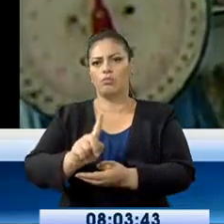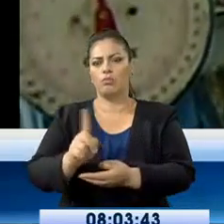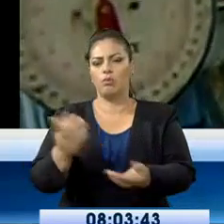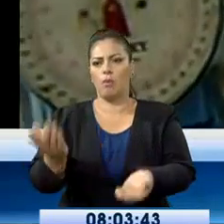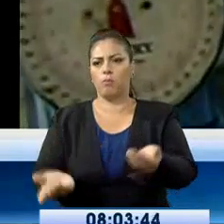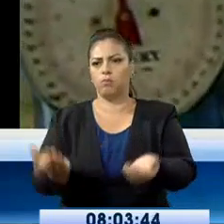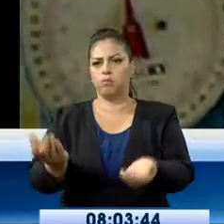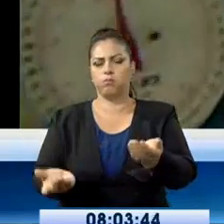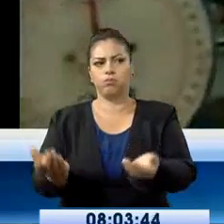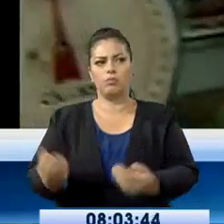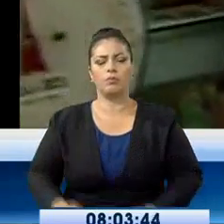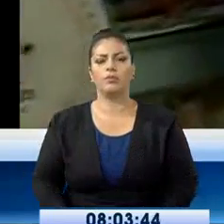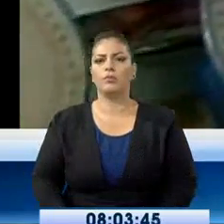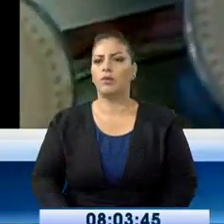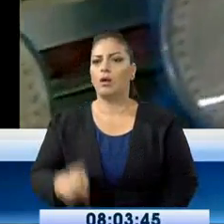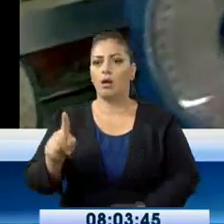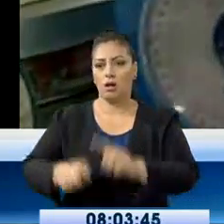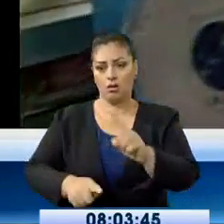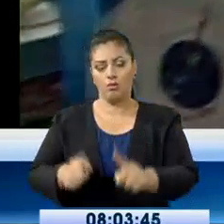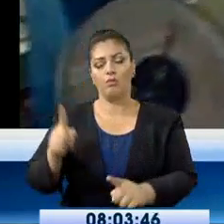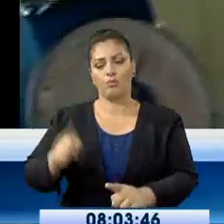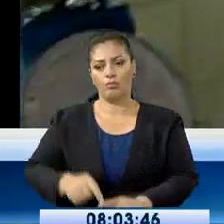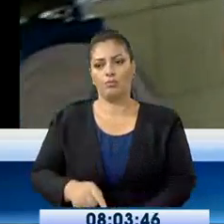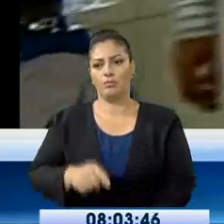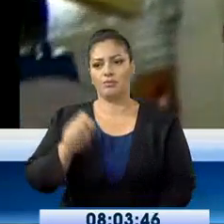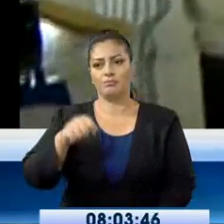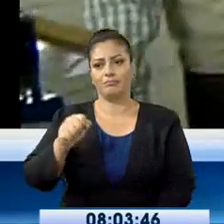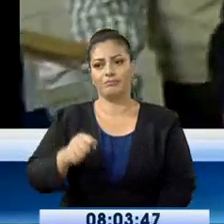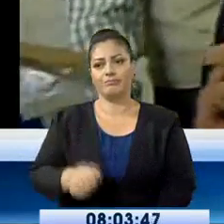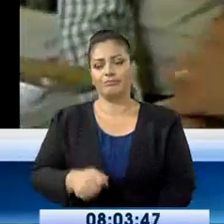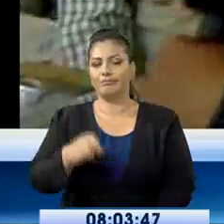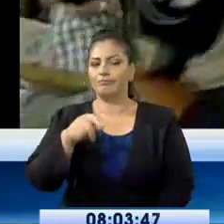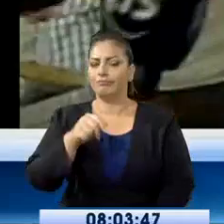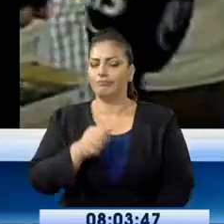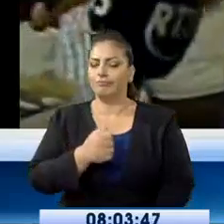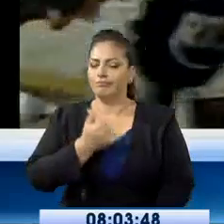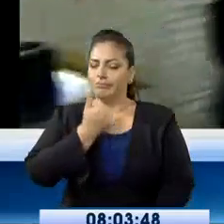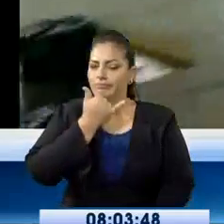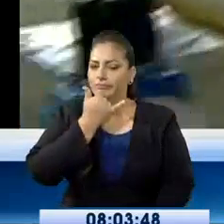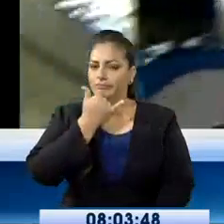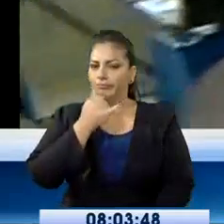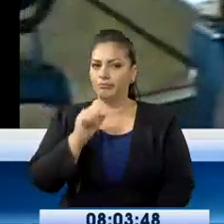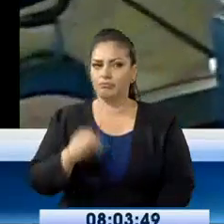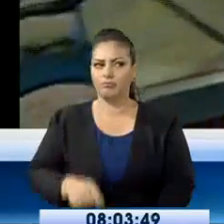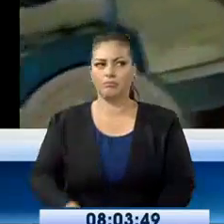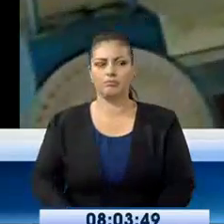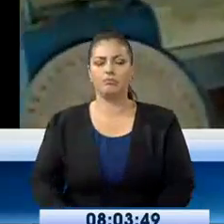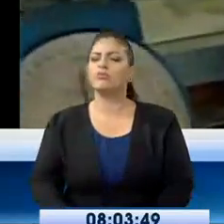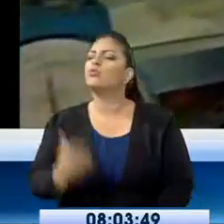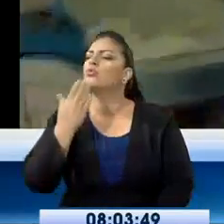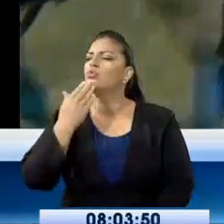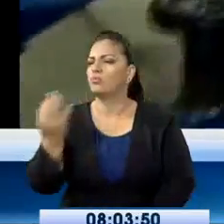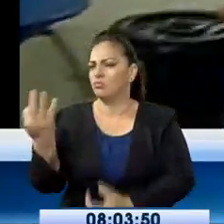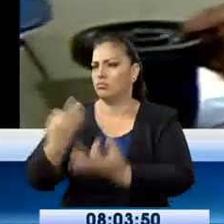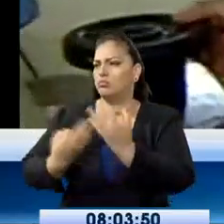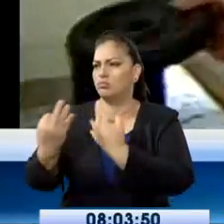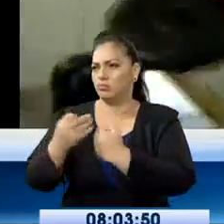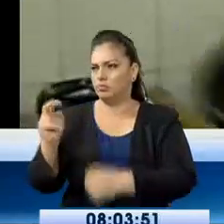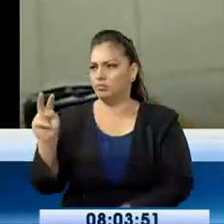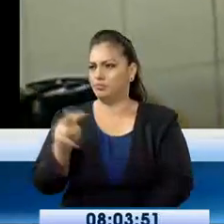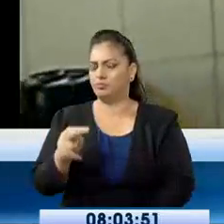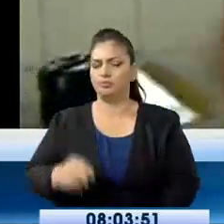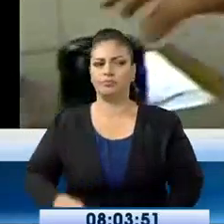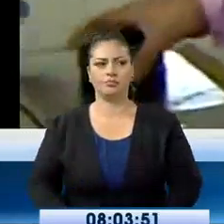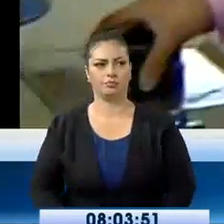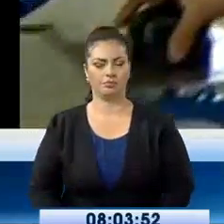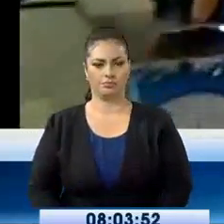operativo, donde se ha evidenciado. Explíquenos un poco cómo se da este temite de las balanzas alteradas? Actualmente, lo